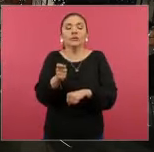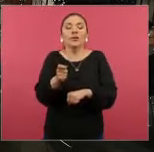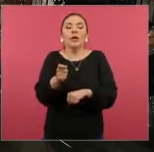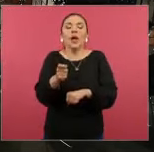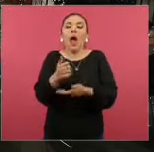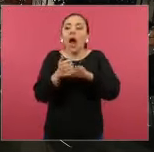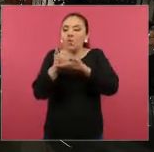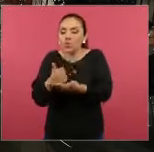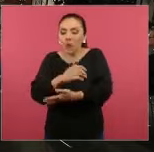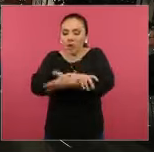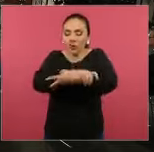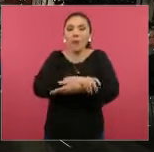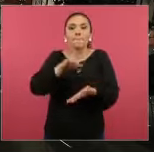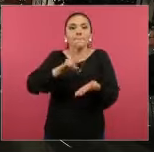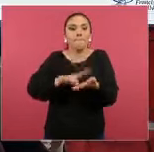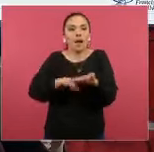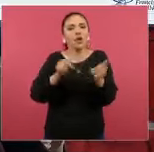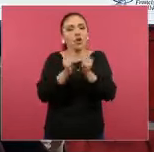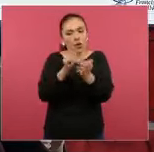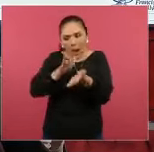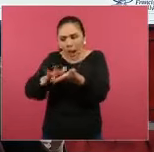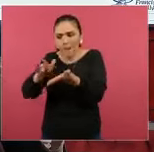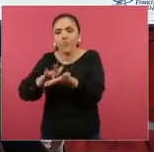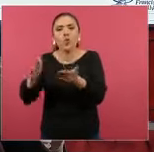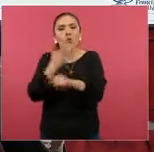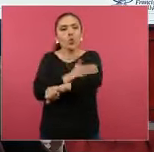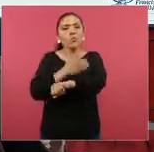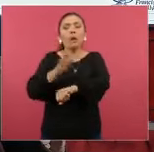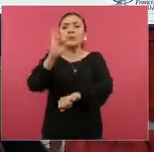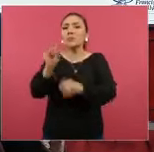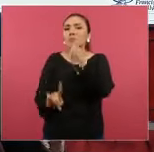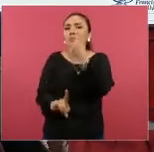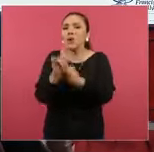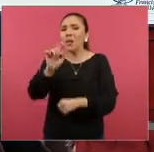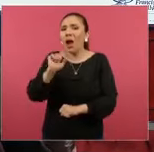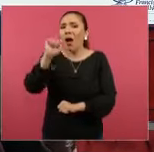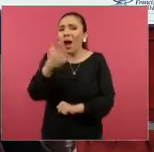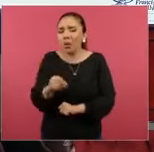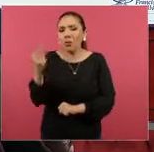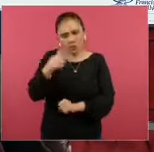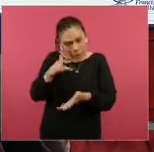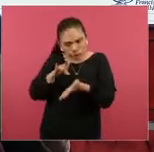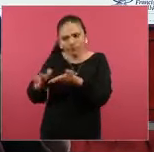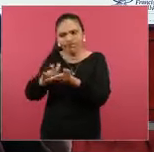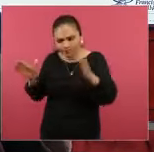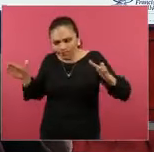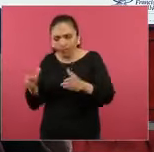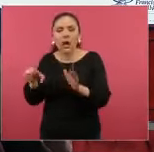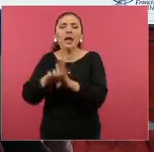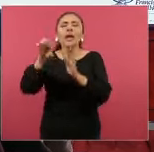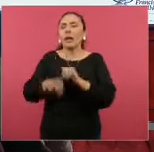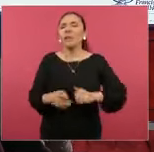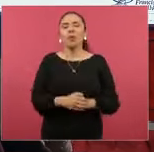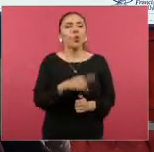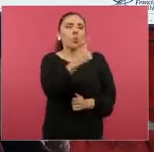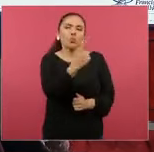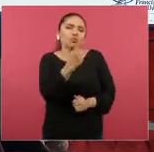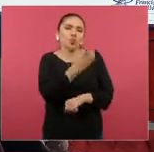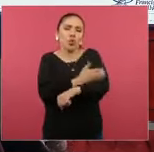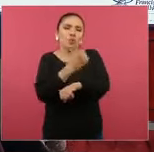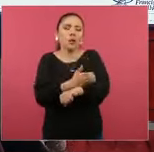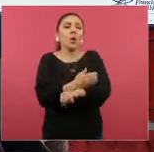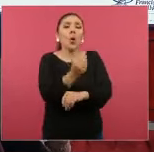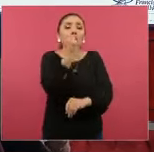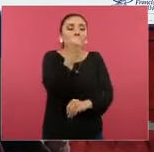la solidaridad, apoyando a nuestros compañeros también cuando llega alguna situación que nosotros necesitamos apoyarlo. Por ejemplo, si al compañero se le